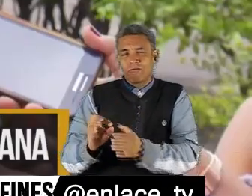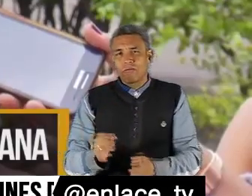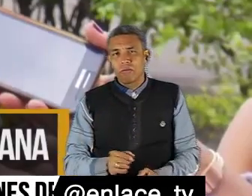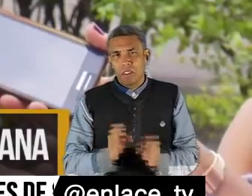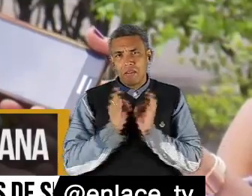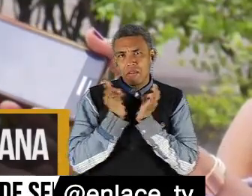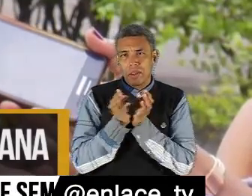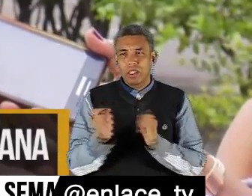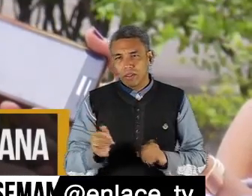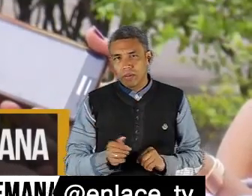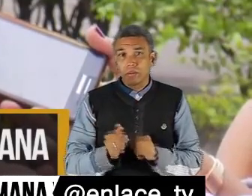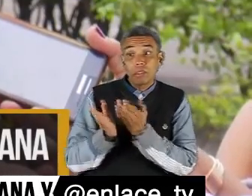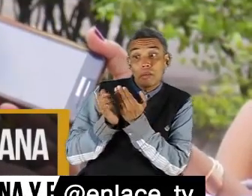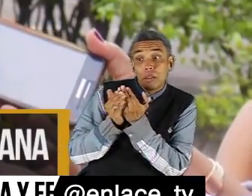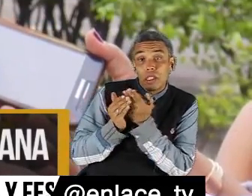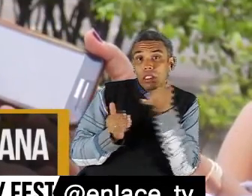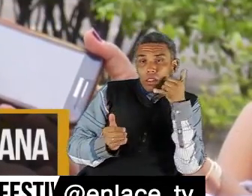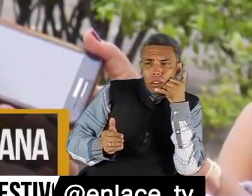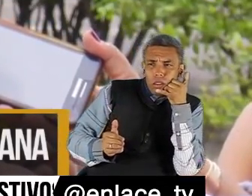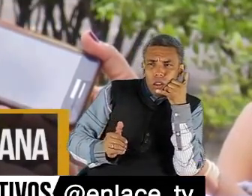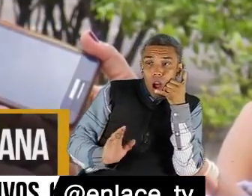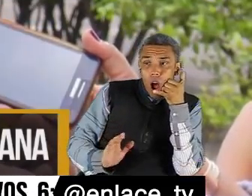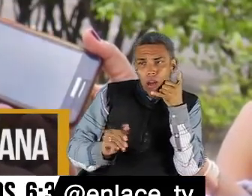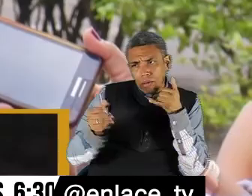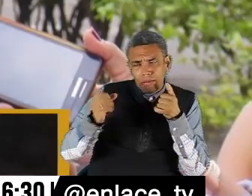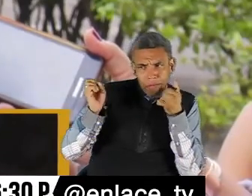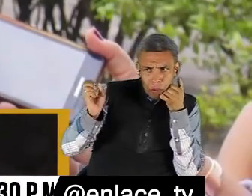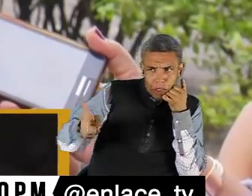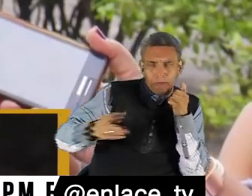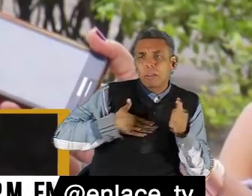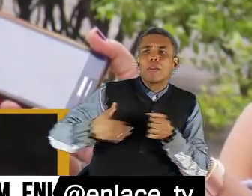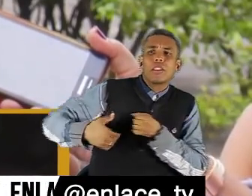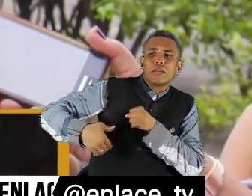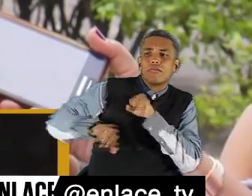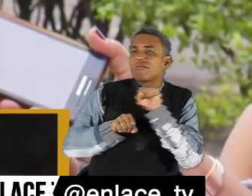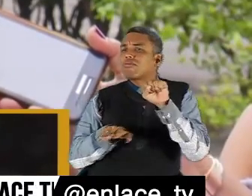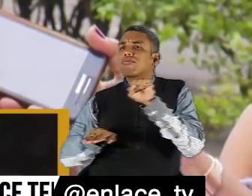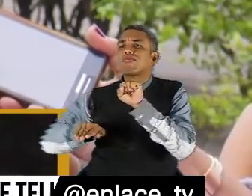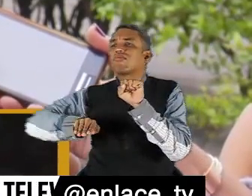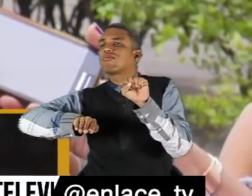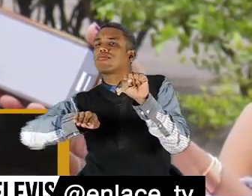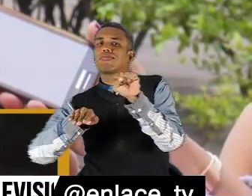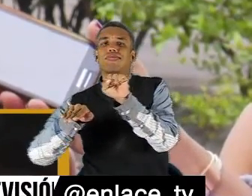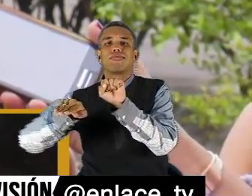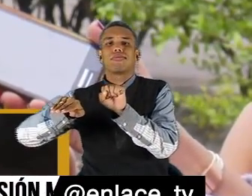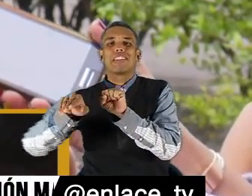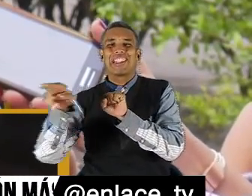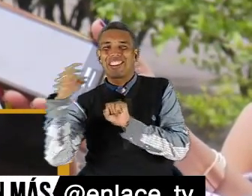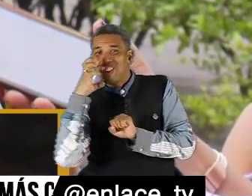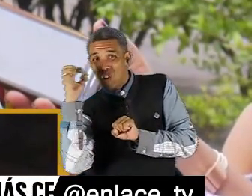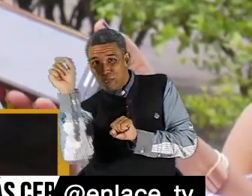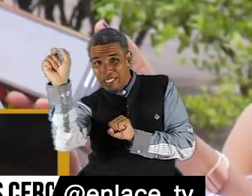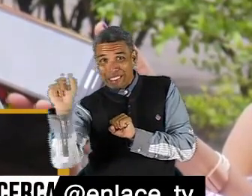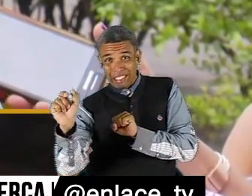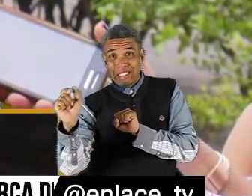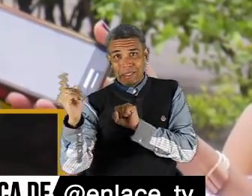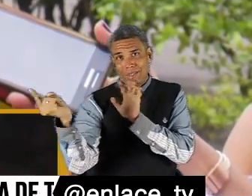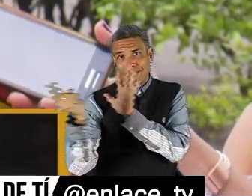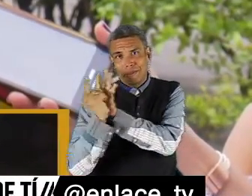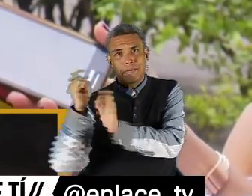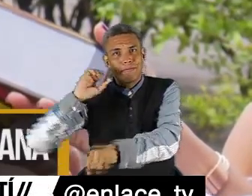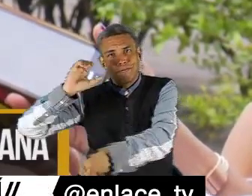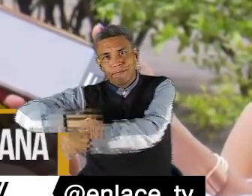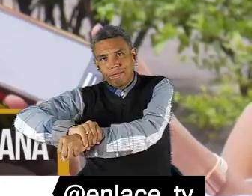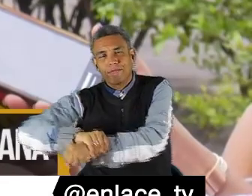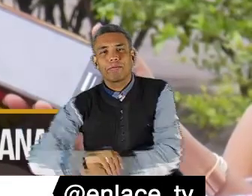llama, la patrulla del cuadrante acude y este sujeto pues es capturado. de acuerdo a la denuncia que